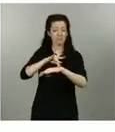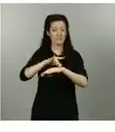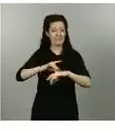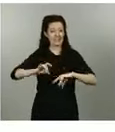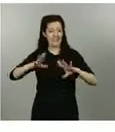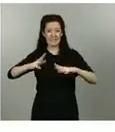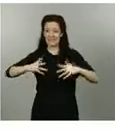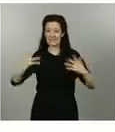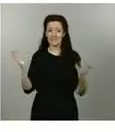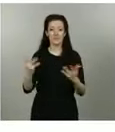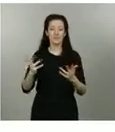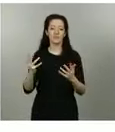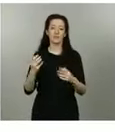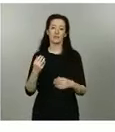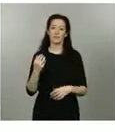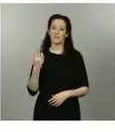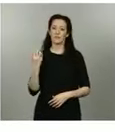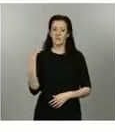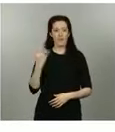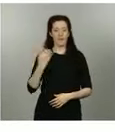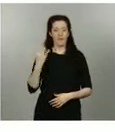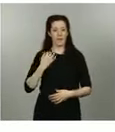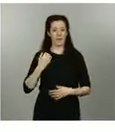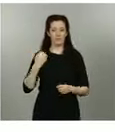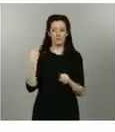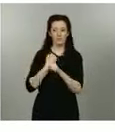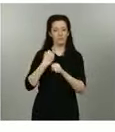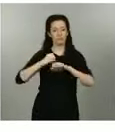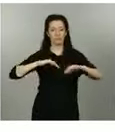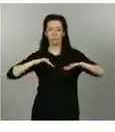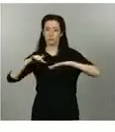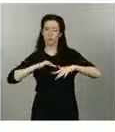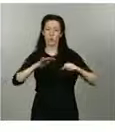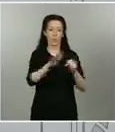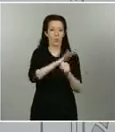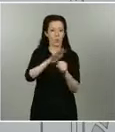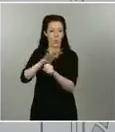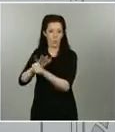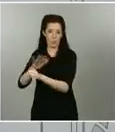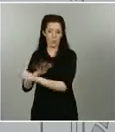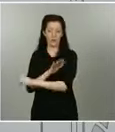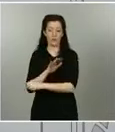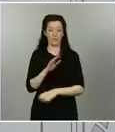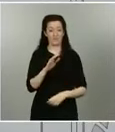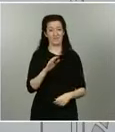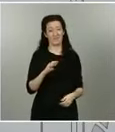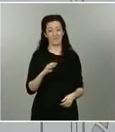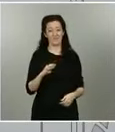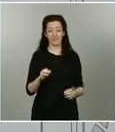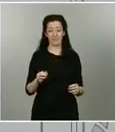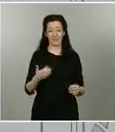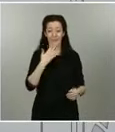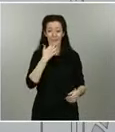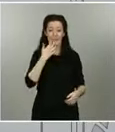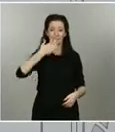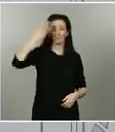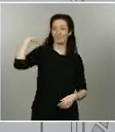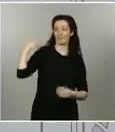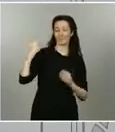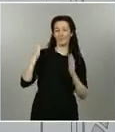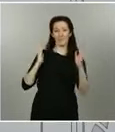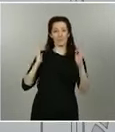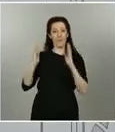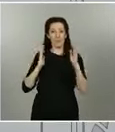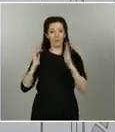nuevo de la forma más rápida posible para evitar los riesgos que tuvimos de colapso del sistema durante el periodo pico de la